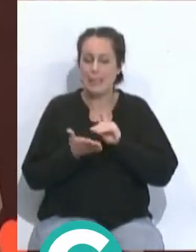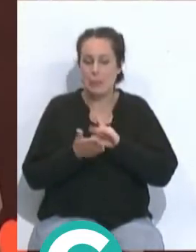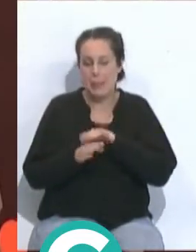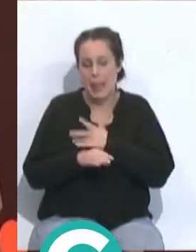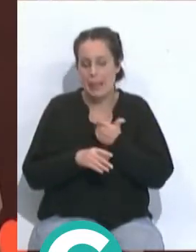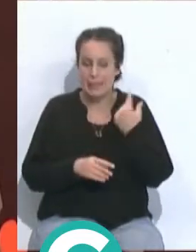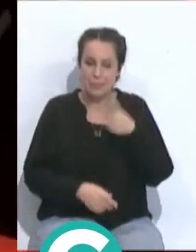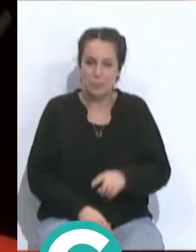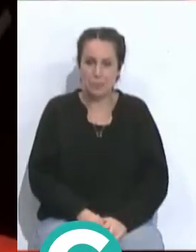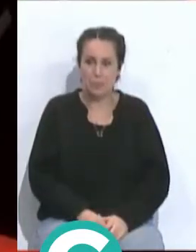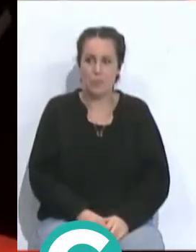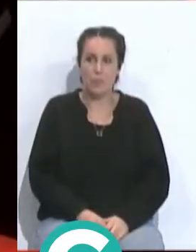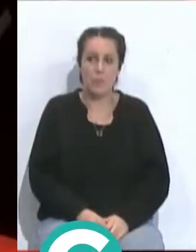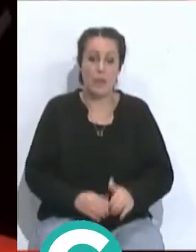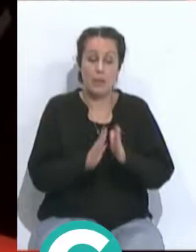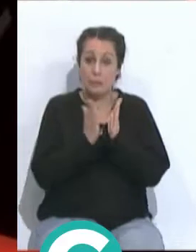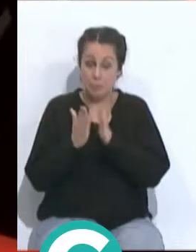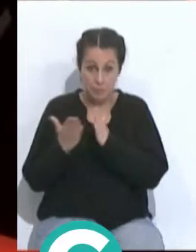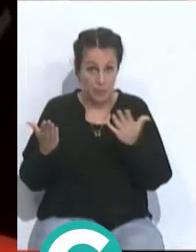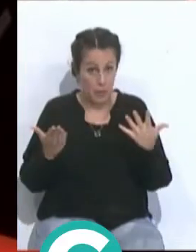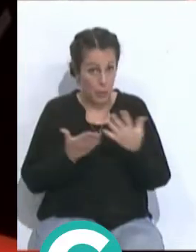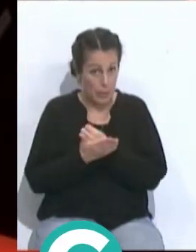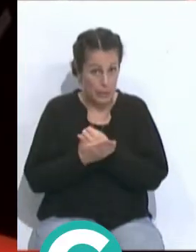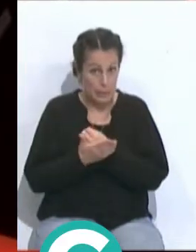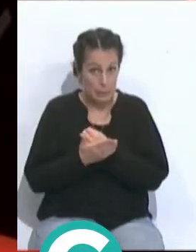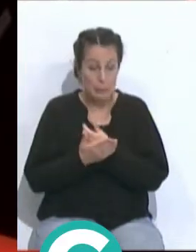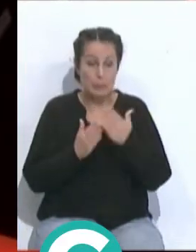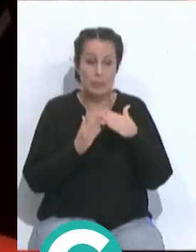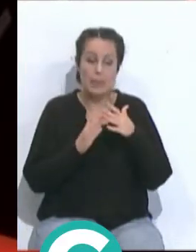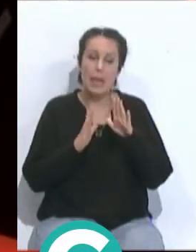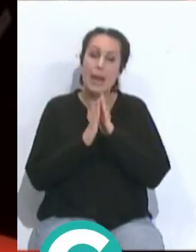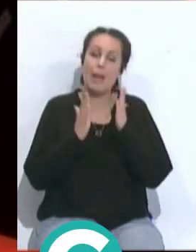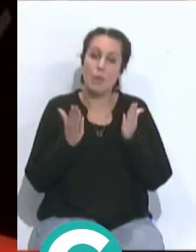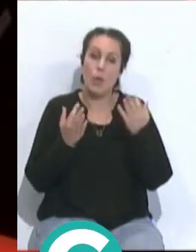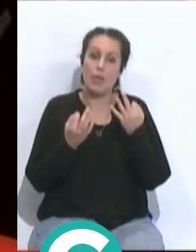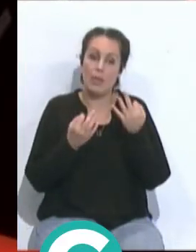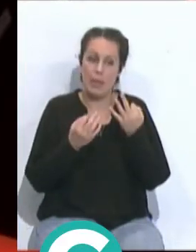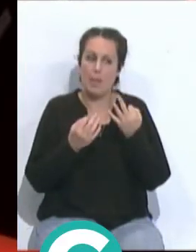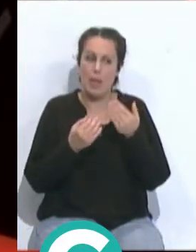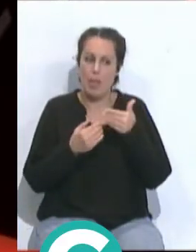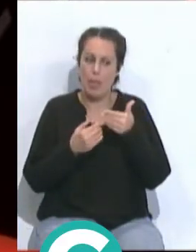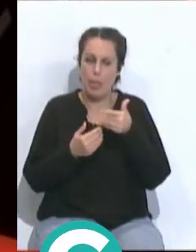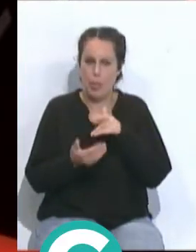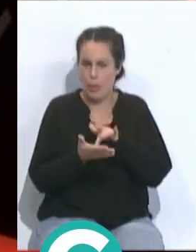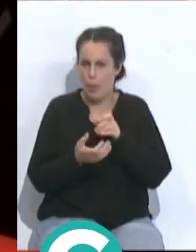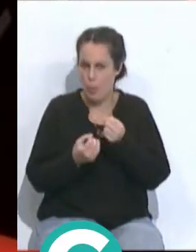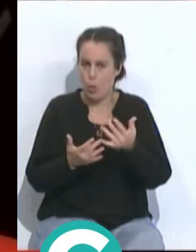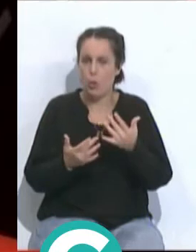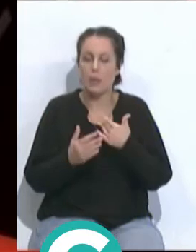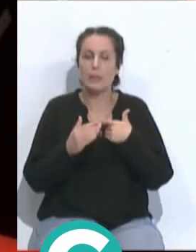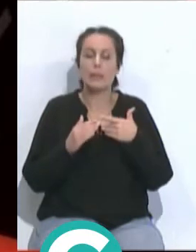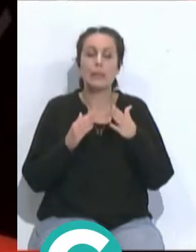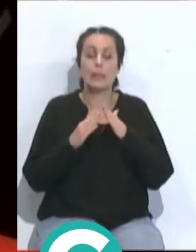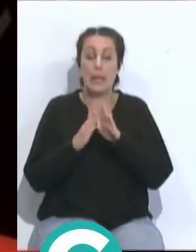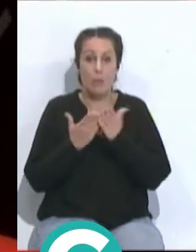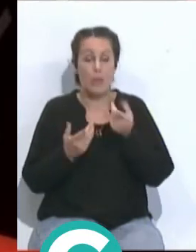las referencias. En todas las librerías, uh-huh. en la Casa del Libro tiene que llegar en breve, ajá. en la Casa del Libro y en el Corte